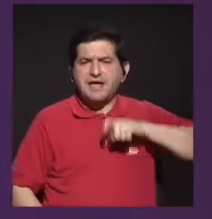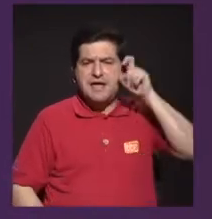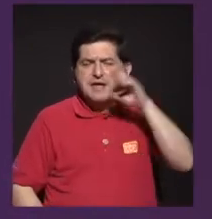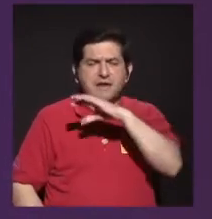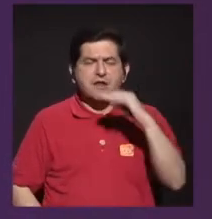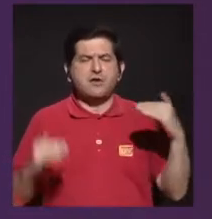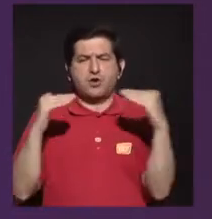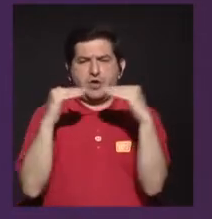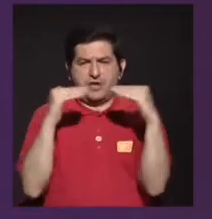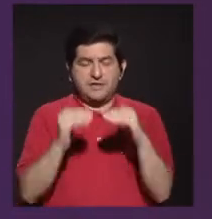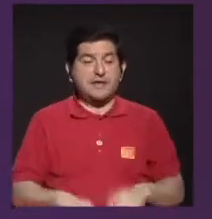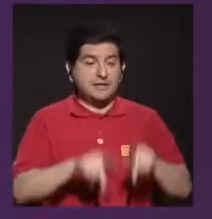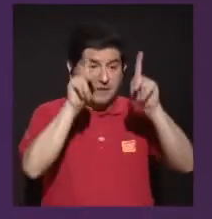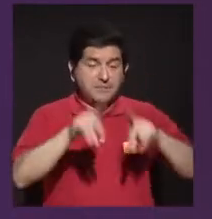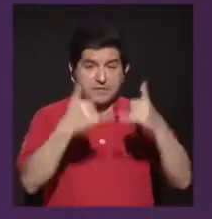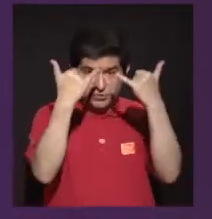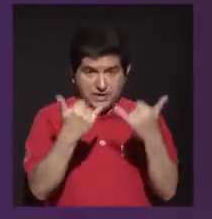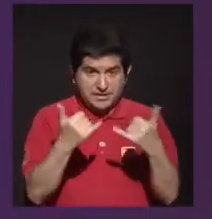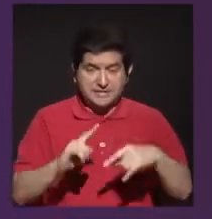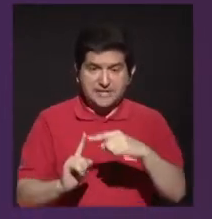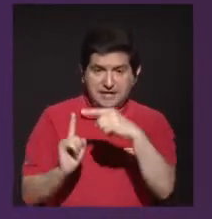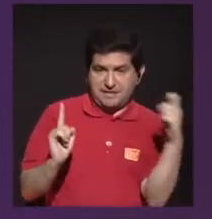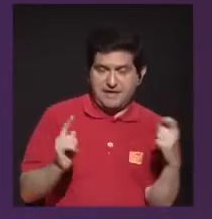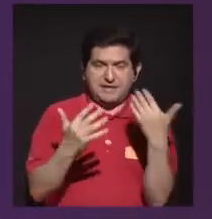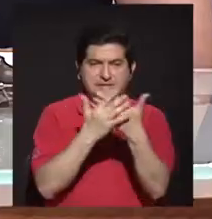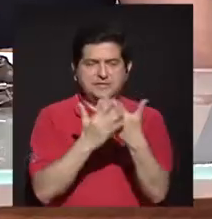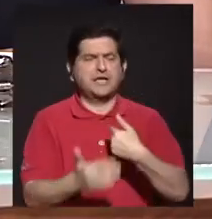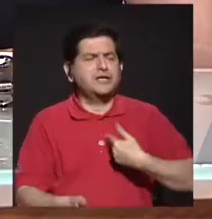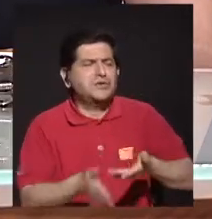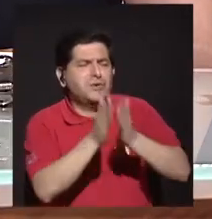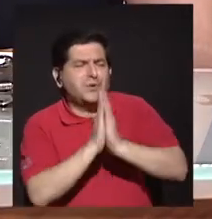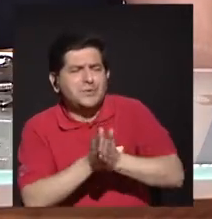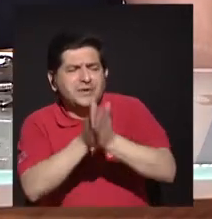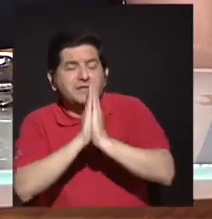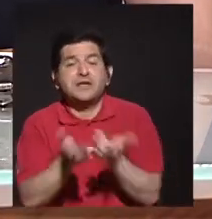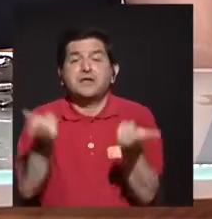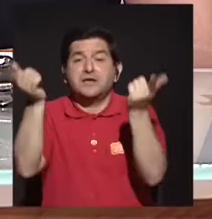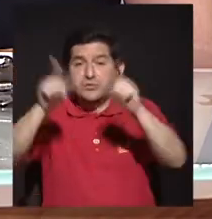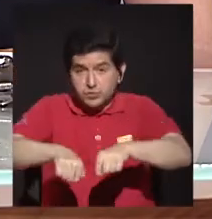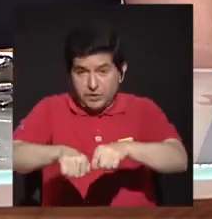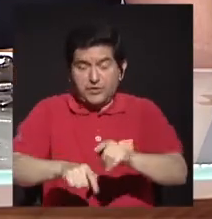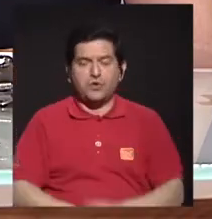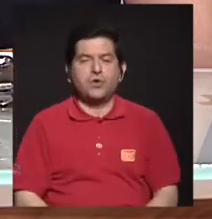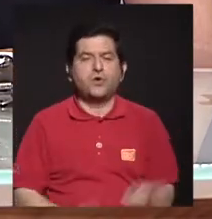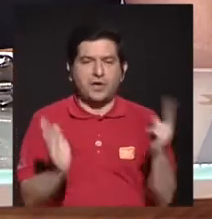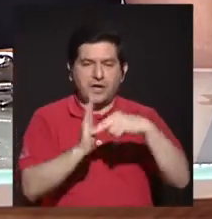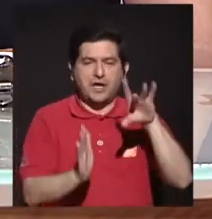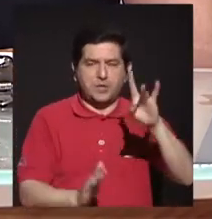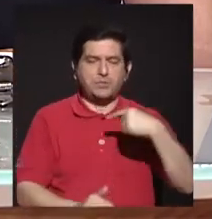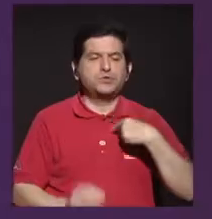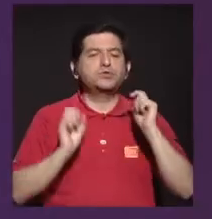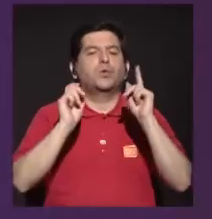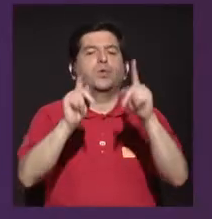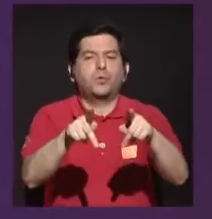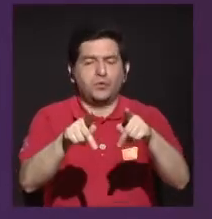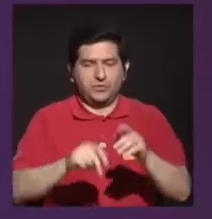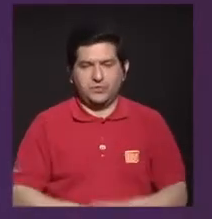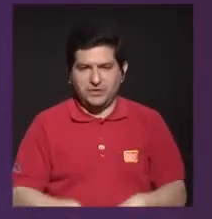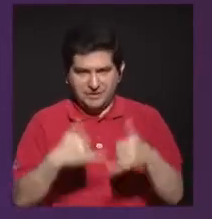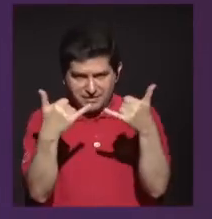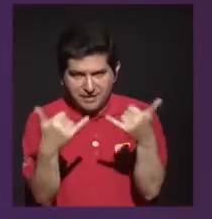la cárcel. Entonces, probablemente lo pedí tanto que se dio, porque a partir del 2008 tuve la oportunidad de